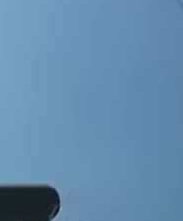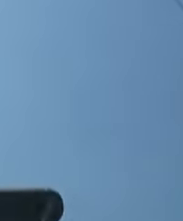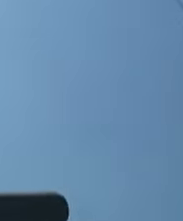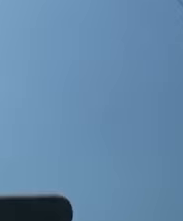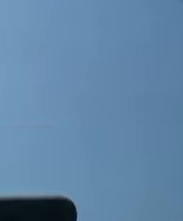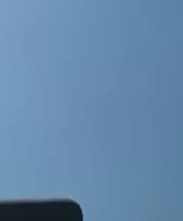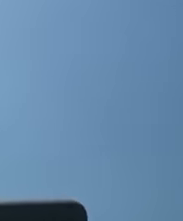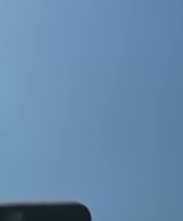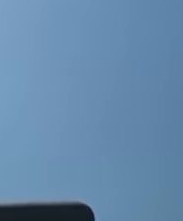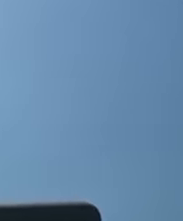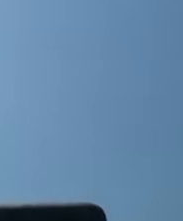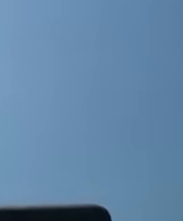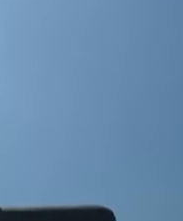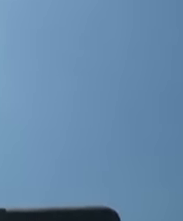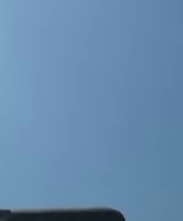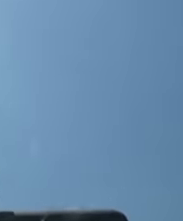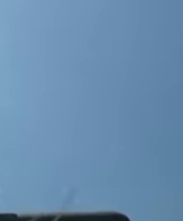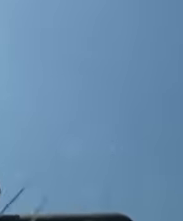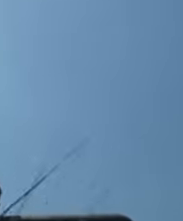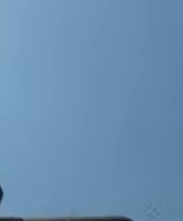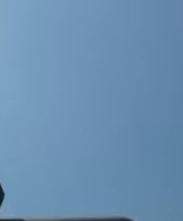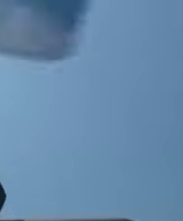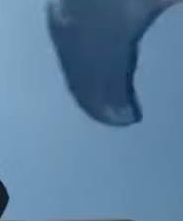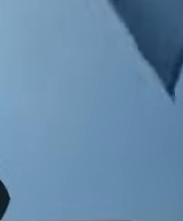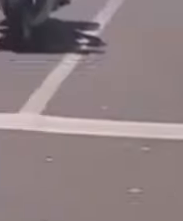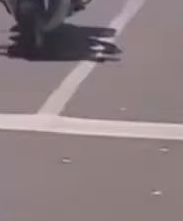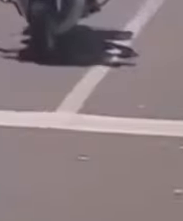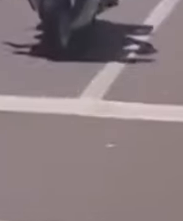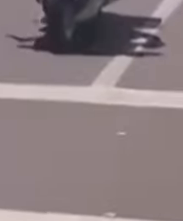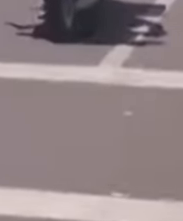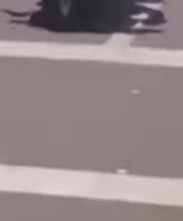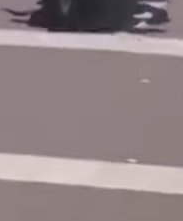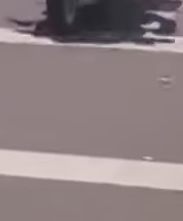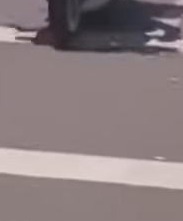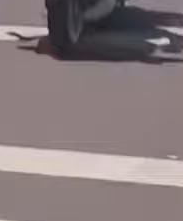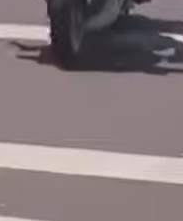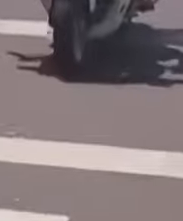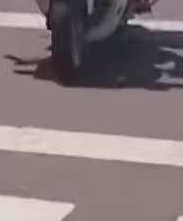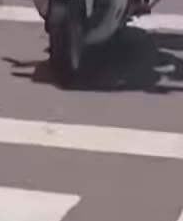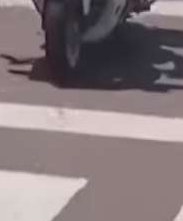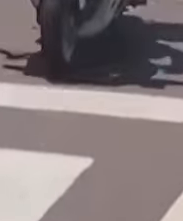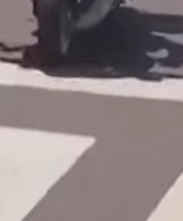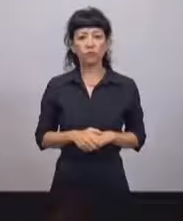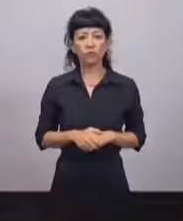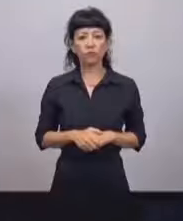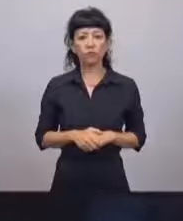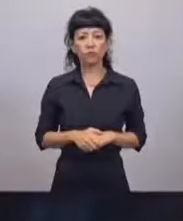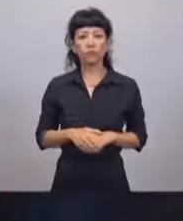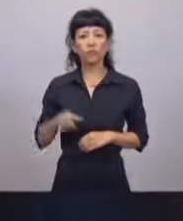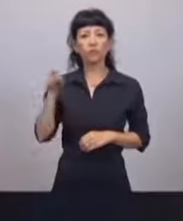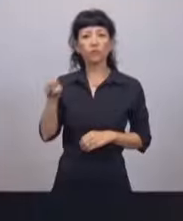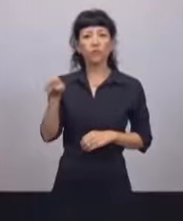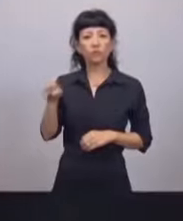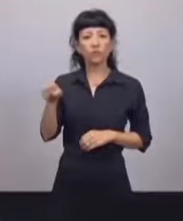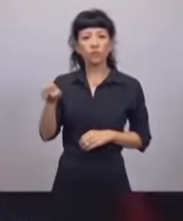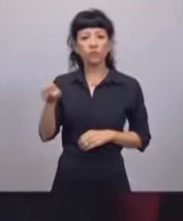al Fondo Monetario Internacional, dijo que planea hacer un ajuste fiscal incluso mayor que el demandado por el mismo fondo. En cuanto a la